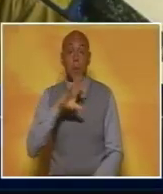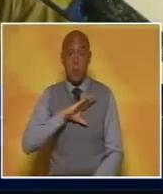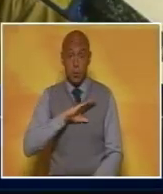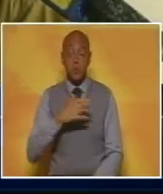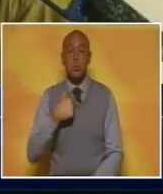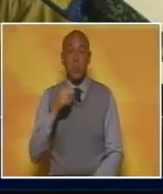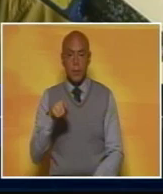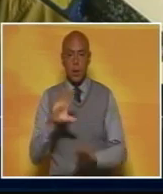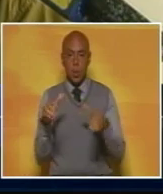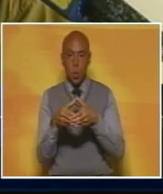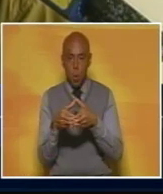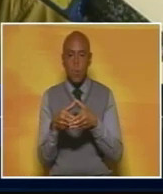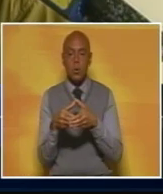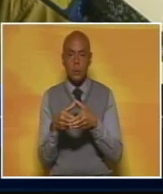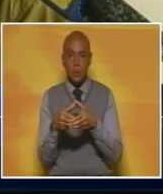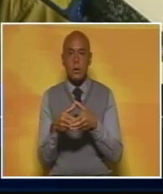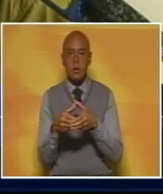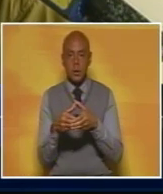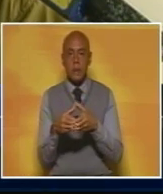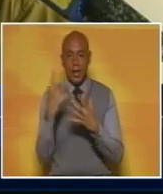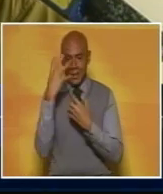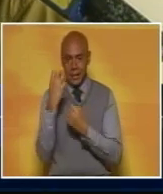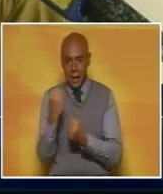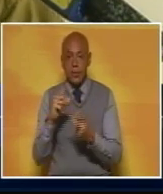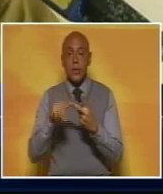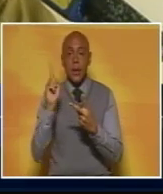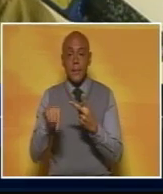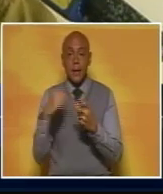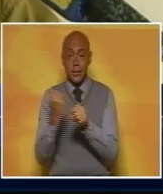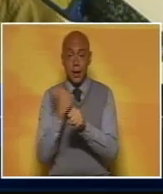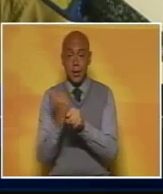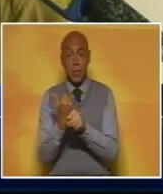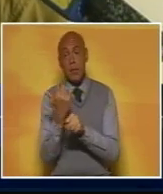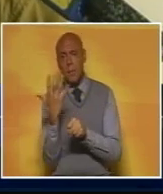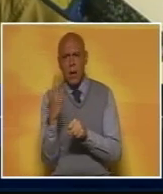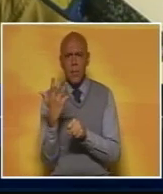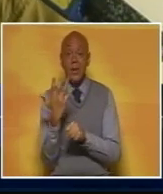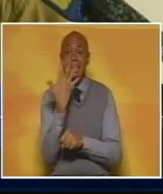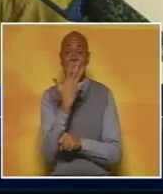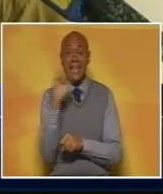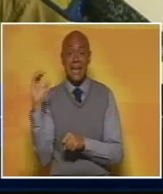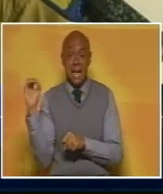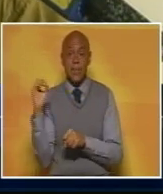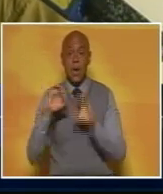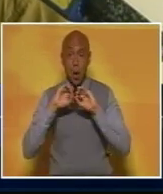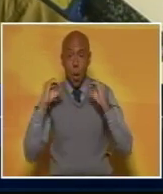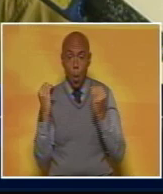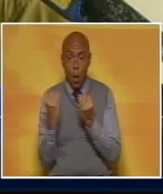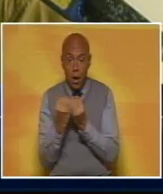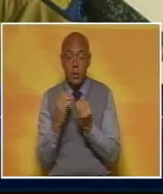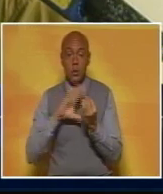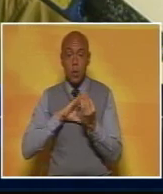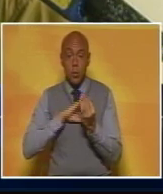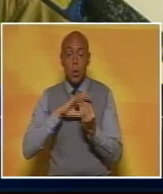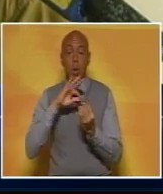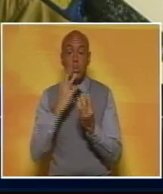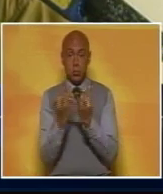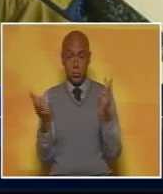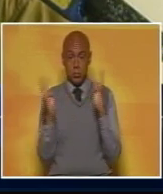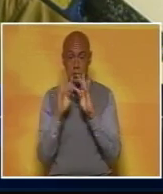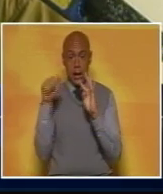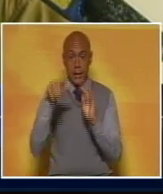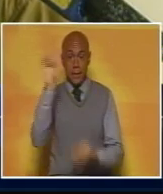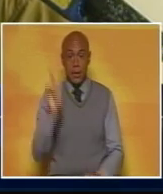Nacional con la clase trabajadora. Estamos hablando de más de 500 organizaciones de la sociedad civil que han